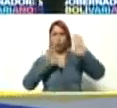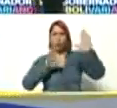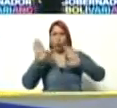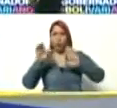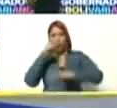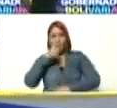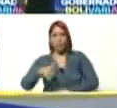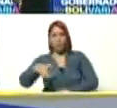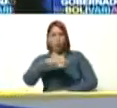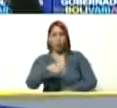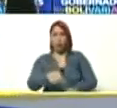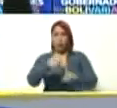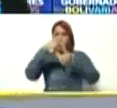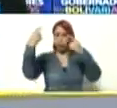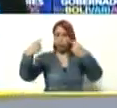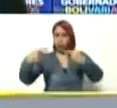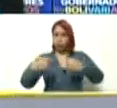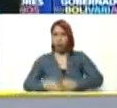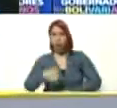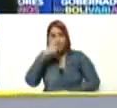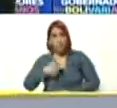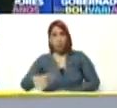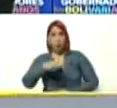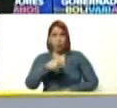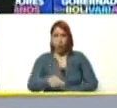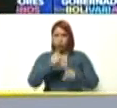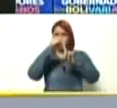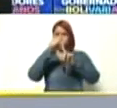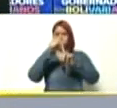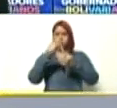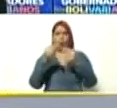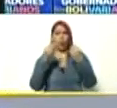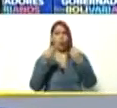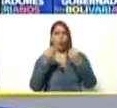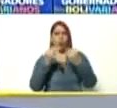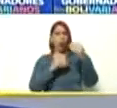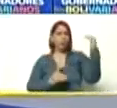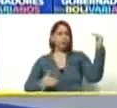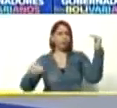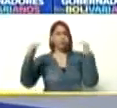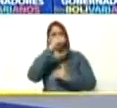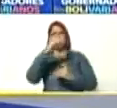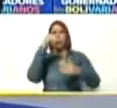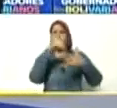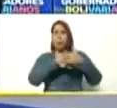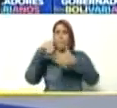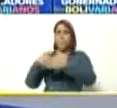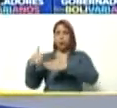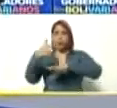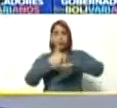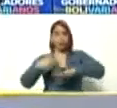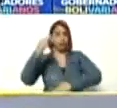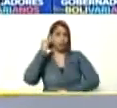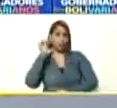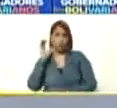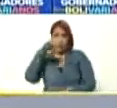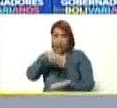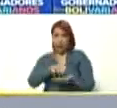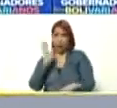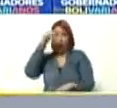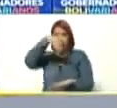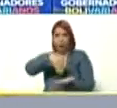en primarias, y el pueblo la eligió con una altísima votación gobernadora de Aragua.